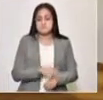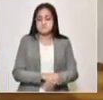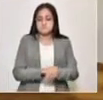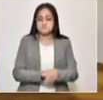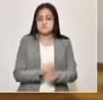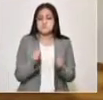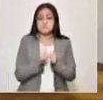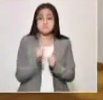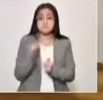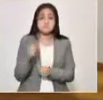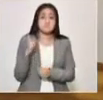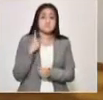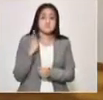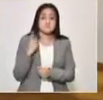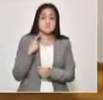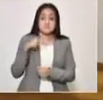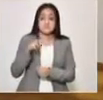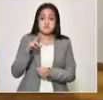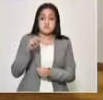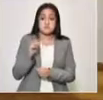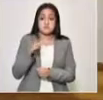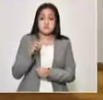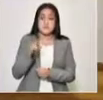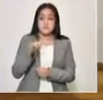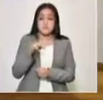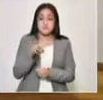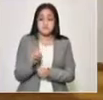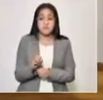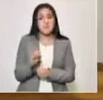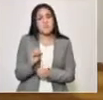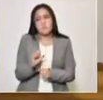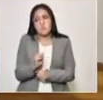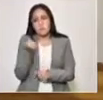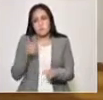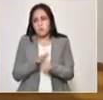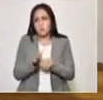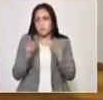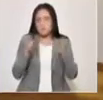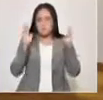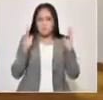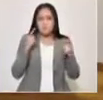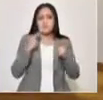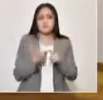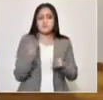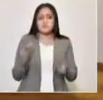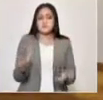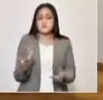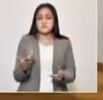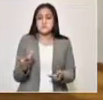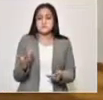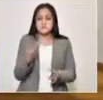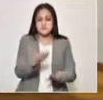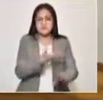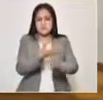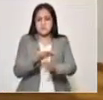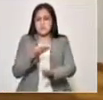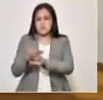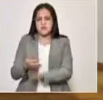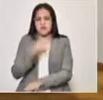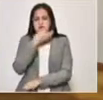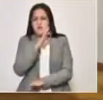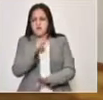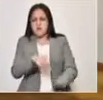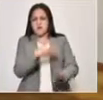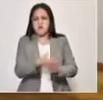la diputada Nora Medina Escamilla y con cualquier diputada que sea motivo de un ataque